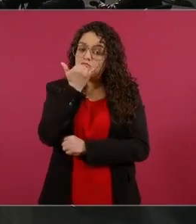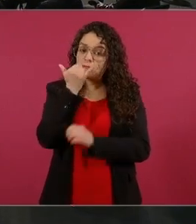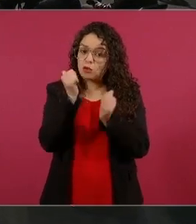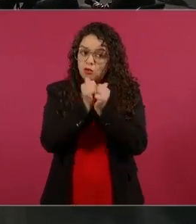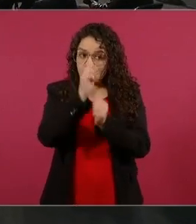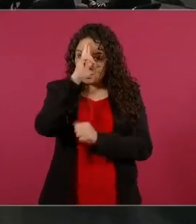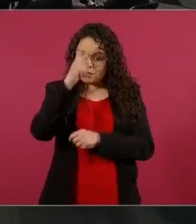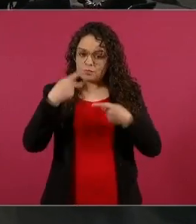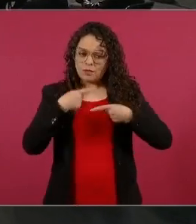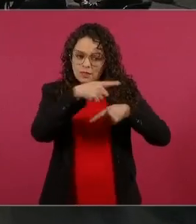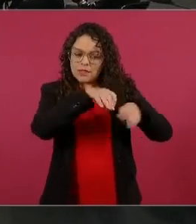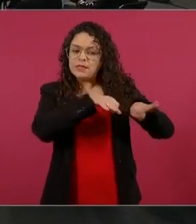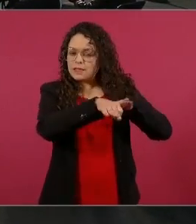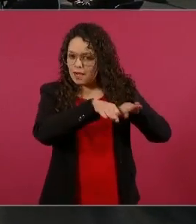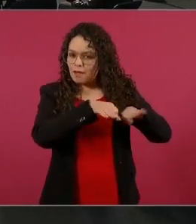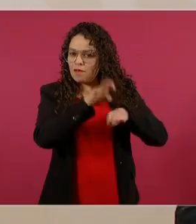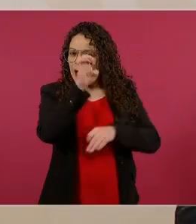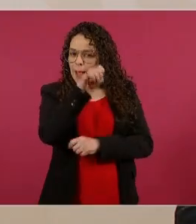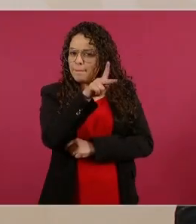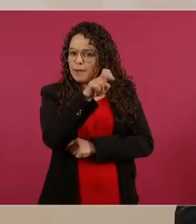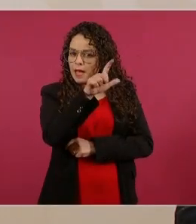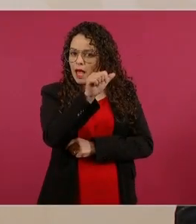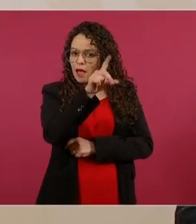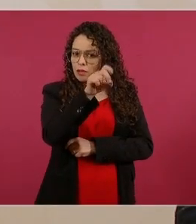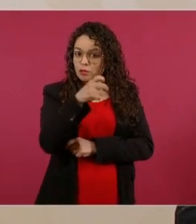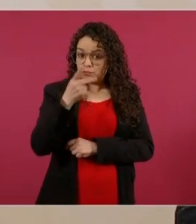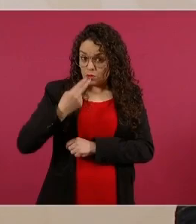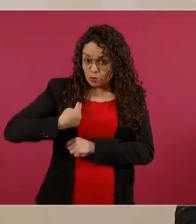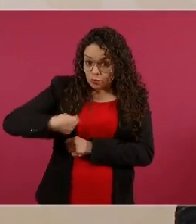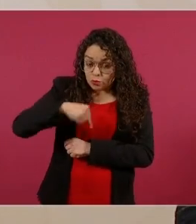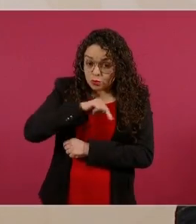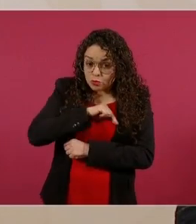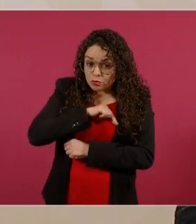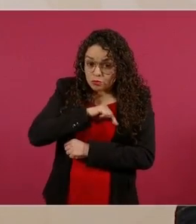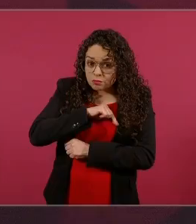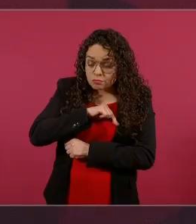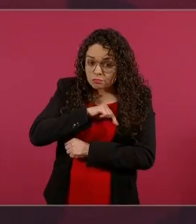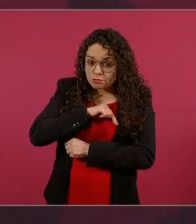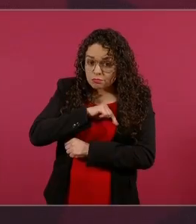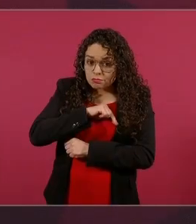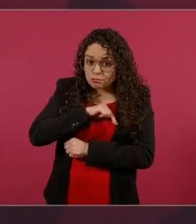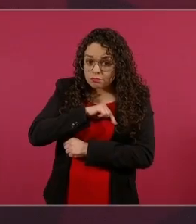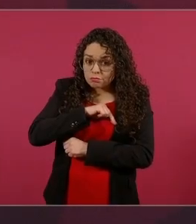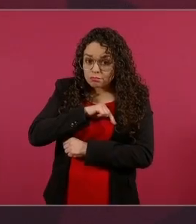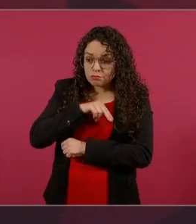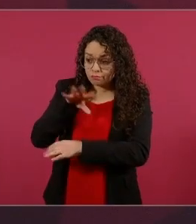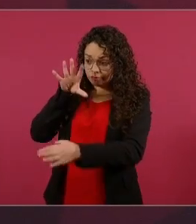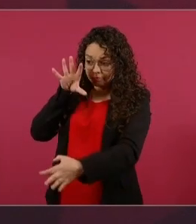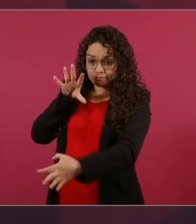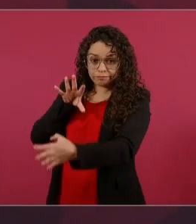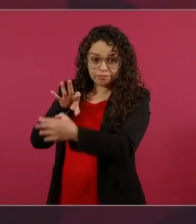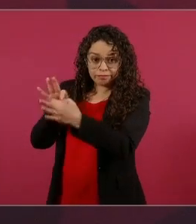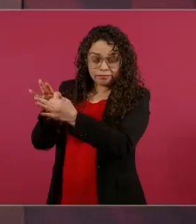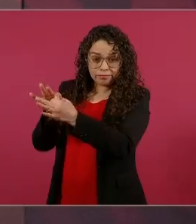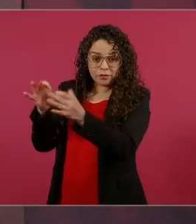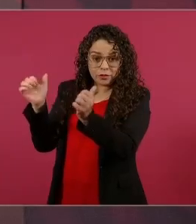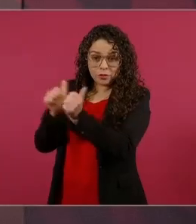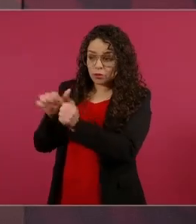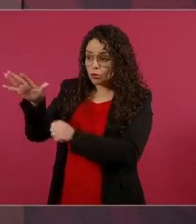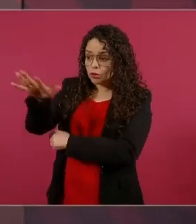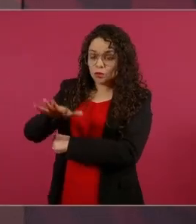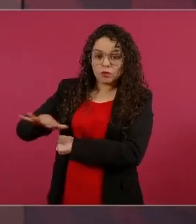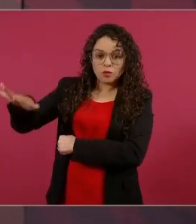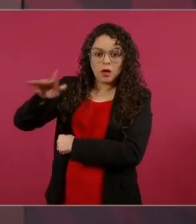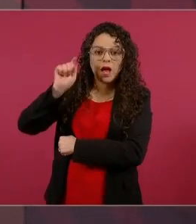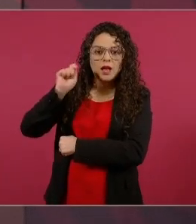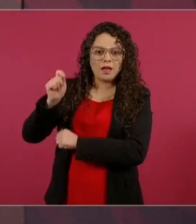empleados no somos peleles no somos títeres de ningún